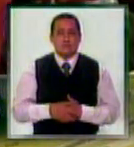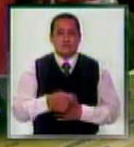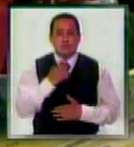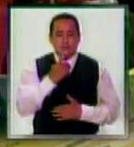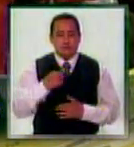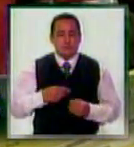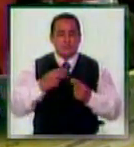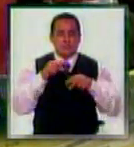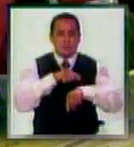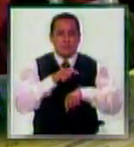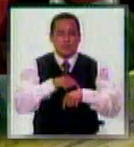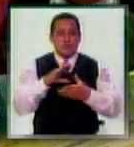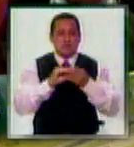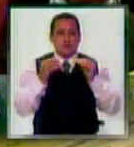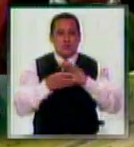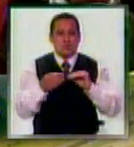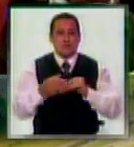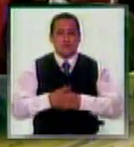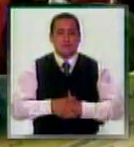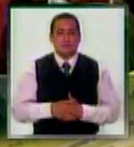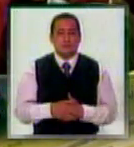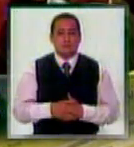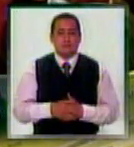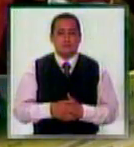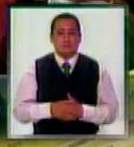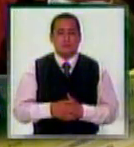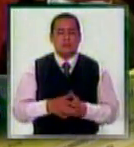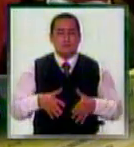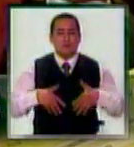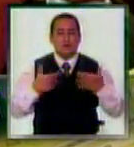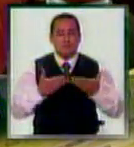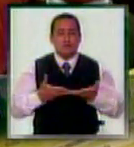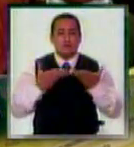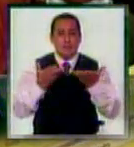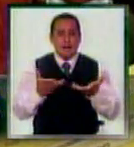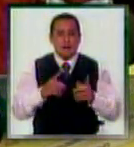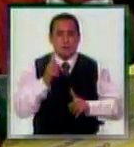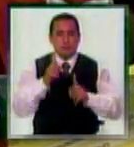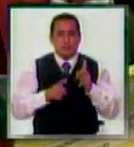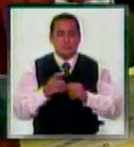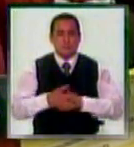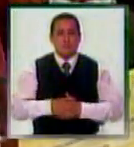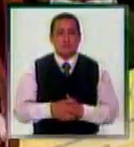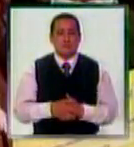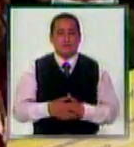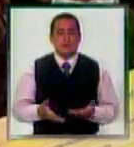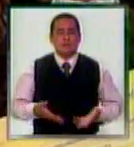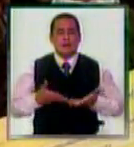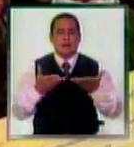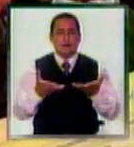histórica y que podemos traer algo. Traer,